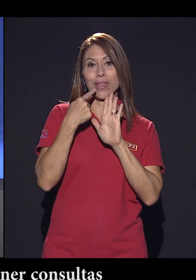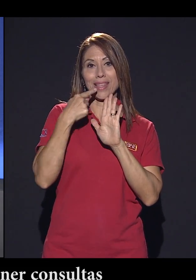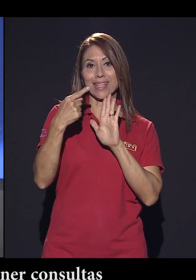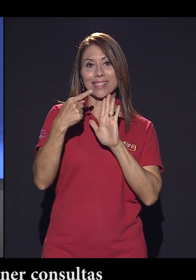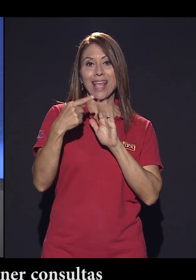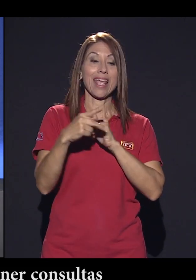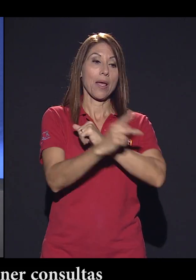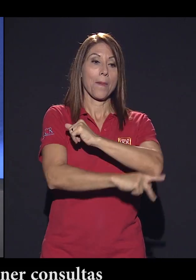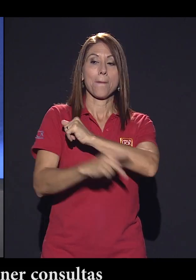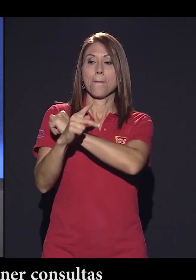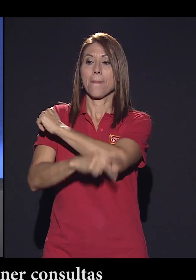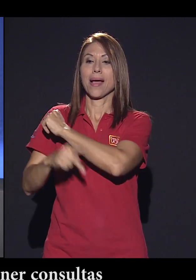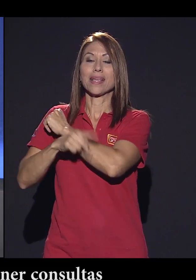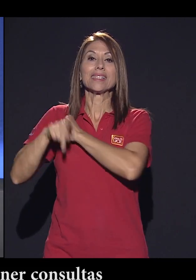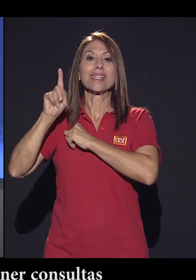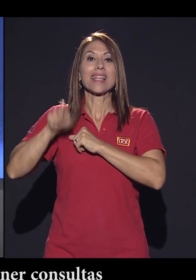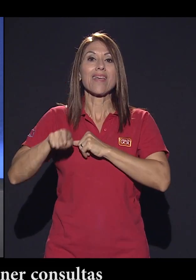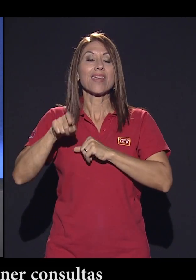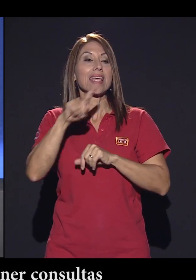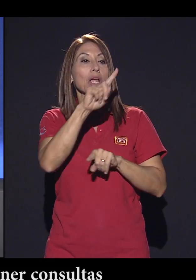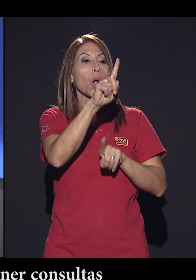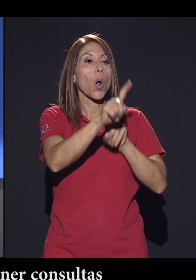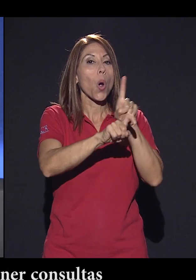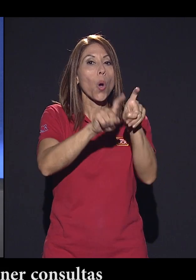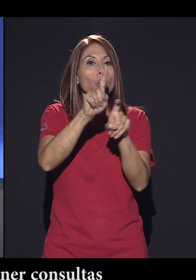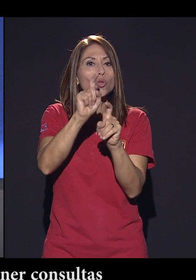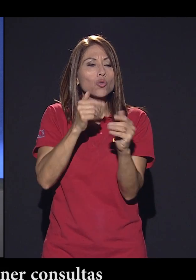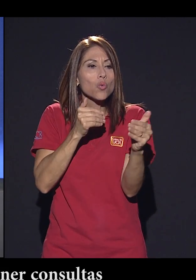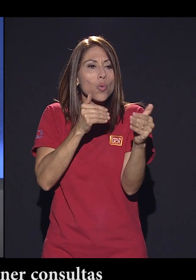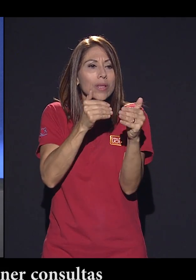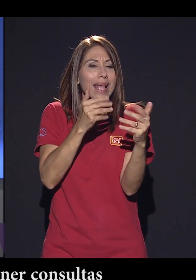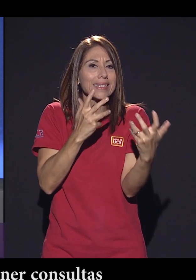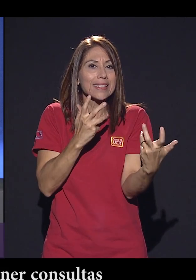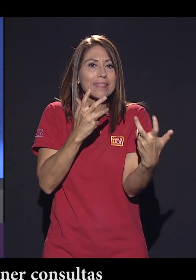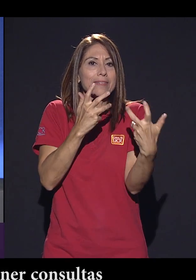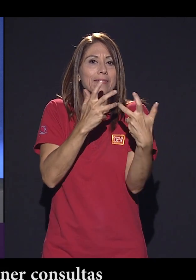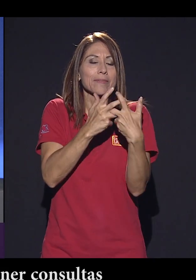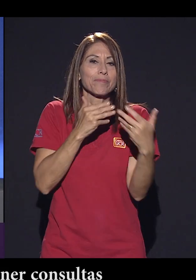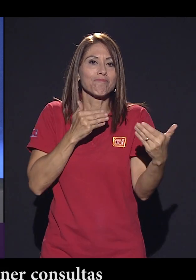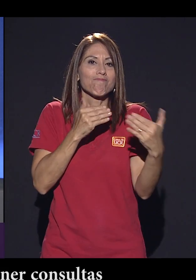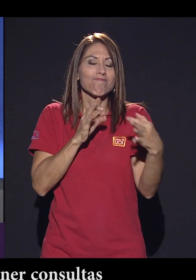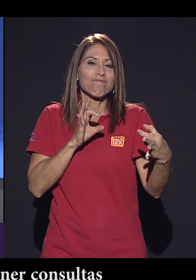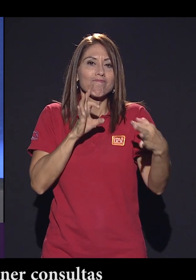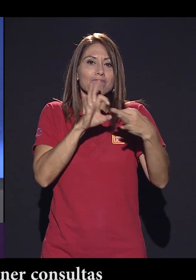que tener consultas estrechas con